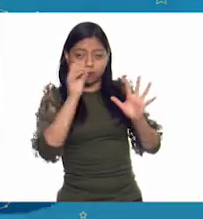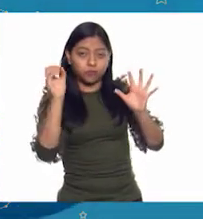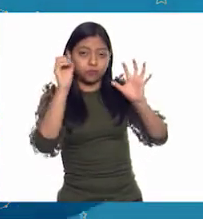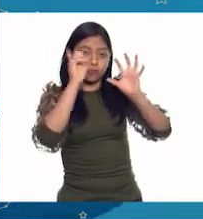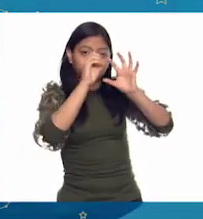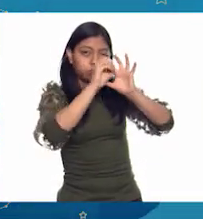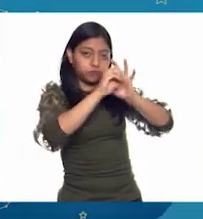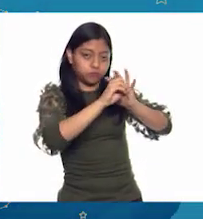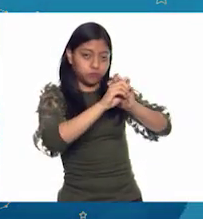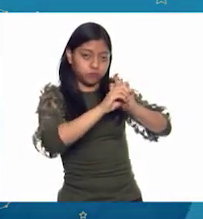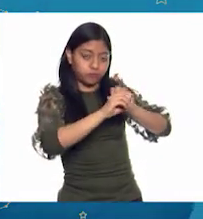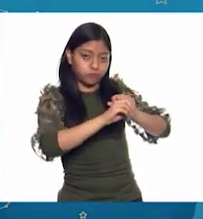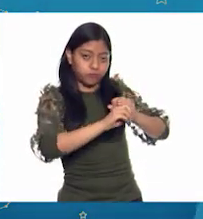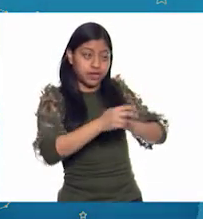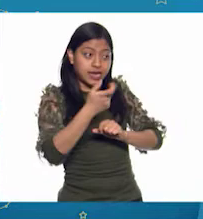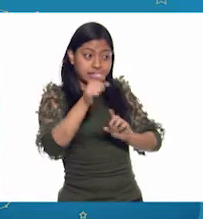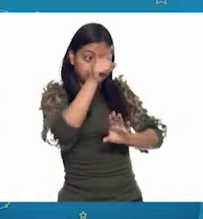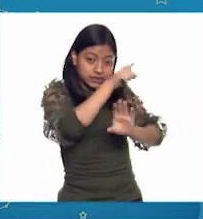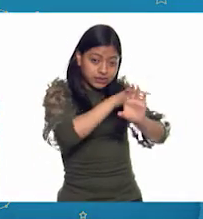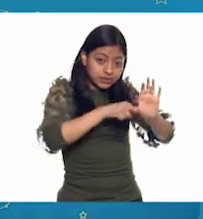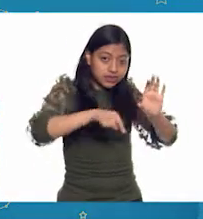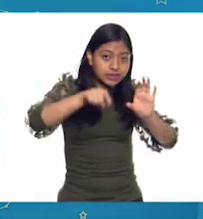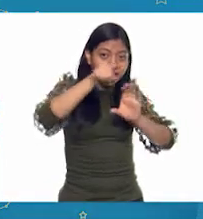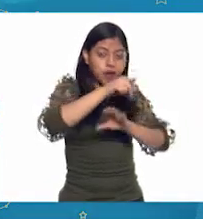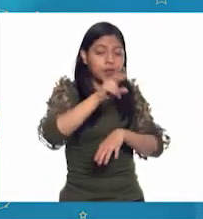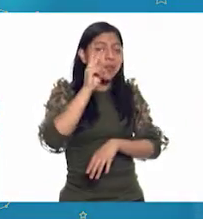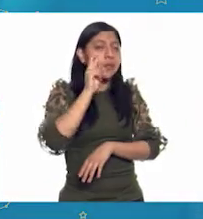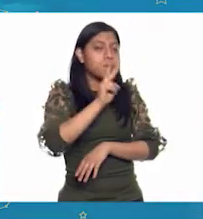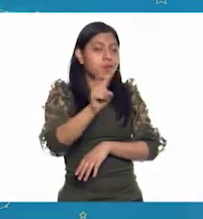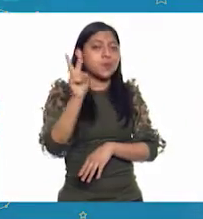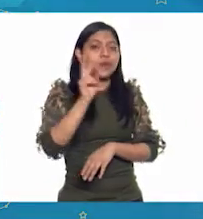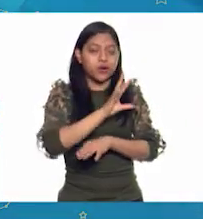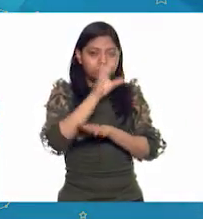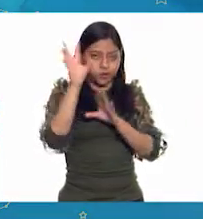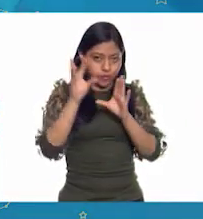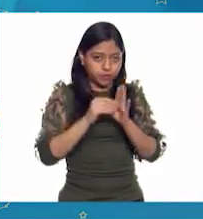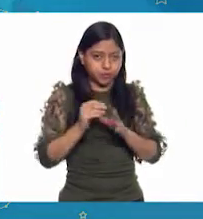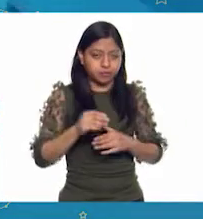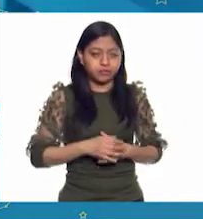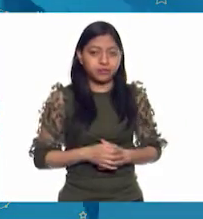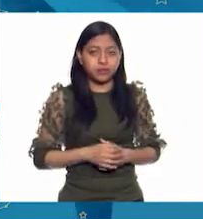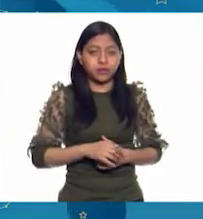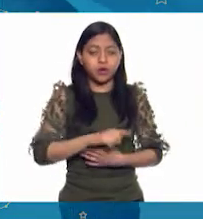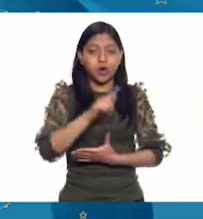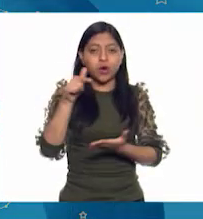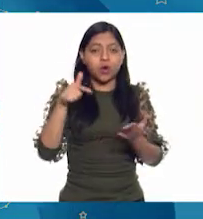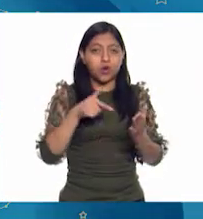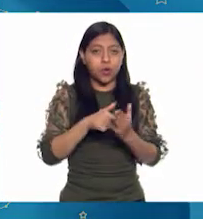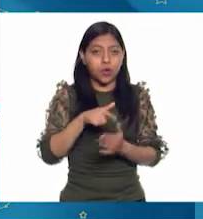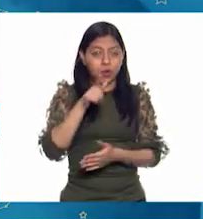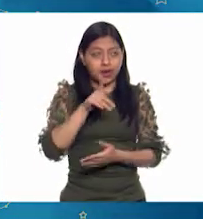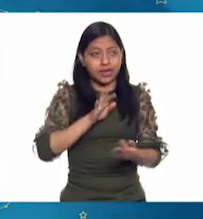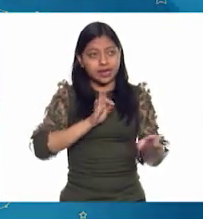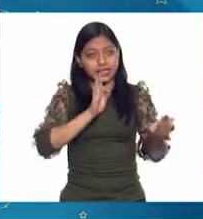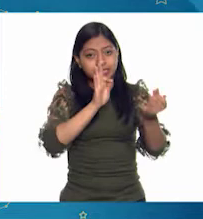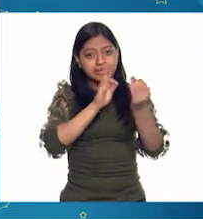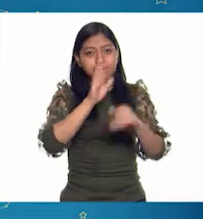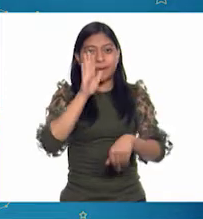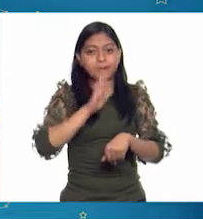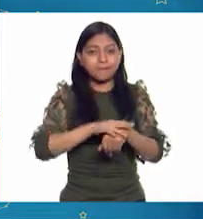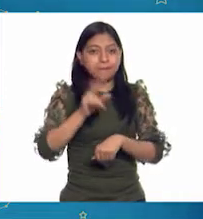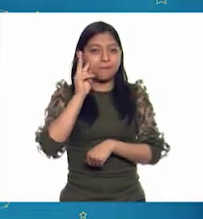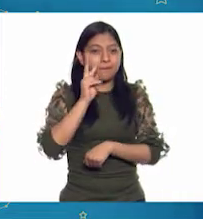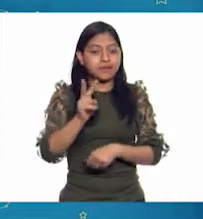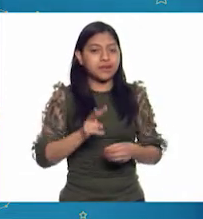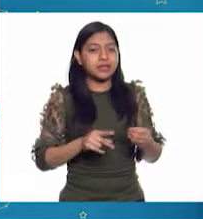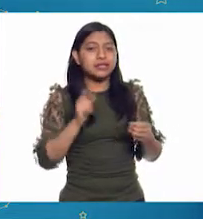umbra. En estos sitios, un observador puede ver un eclipse total. Las regiones cercanas podrán apreciar un eclipse parcial